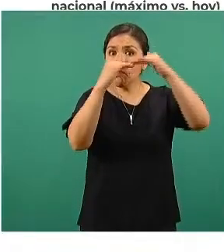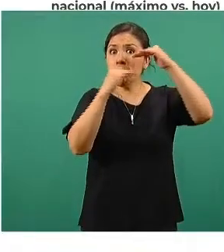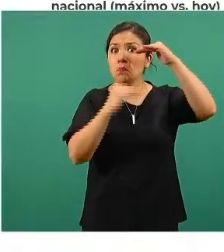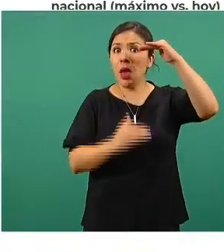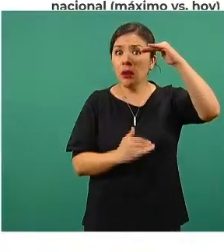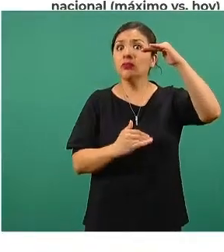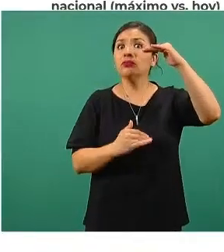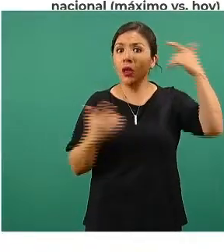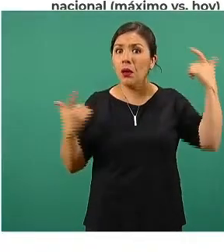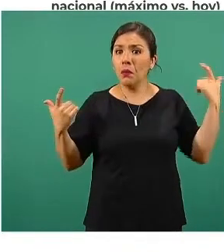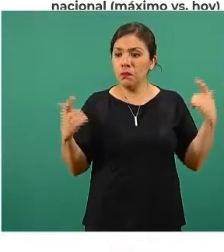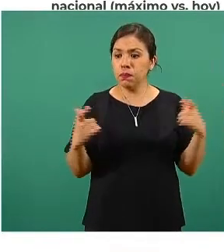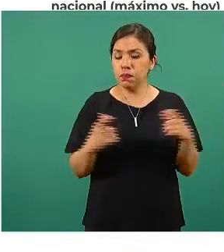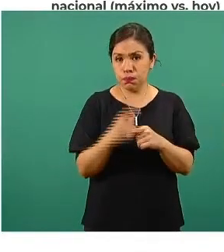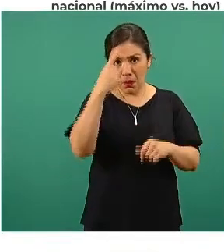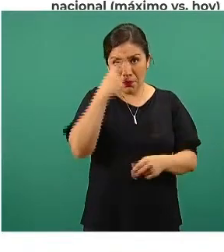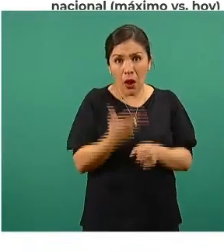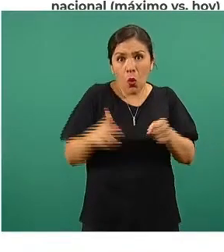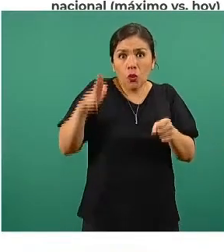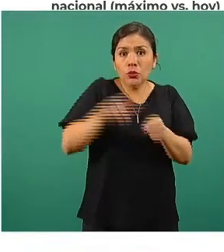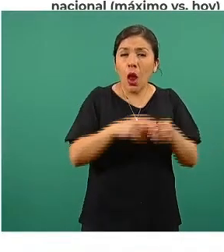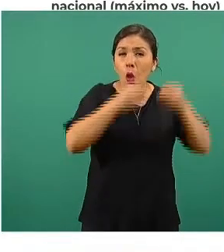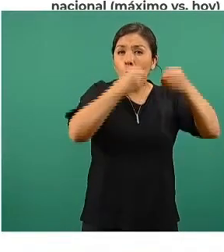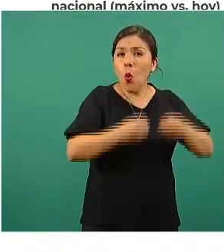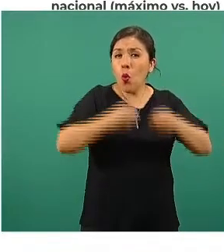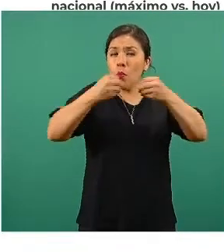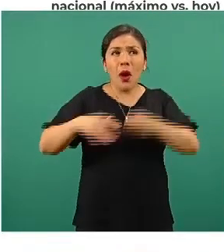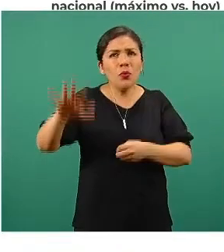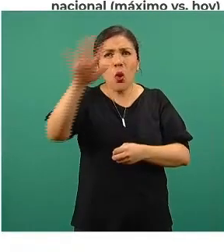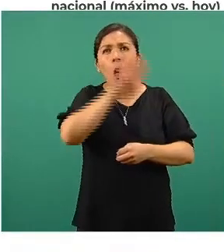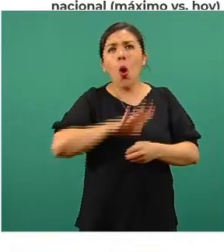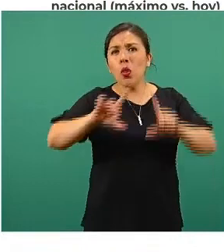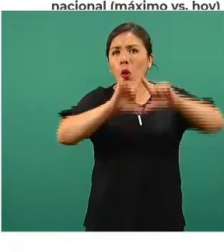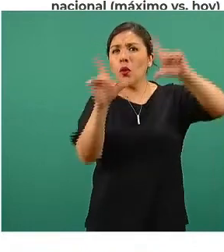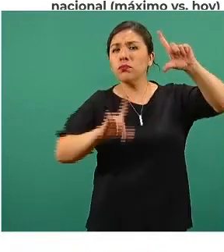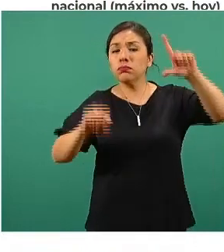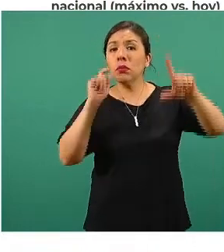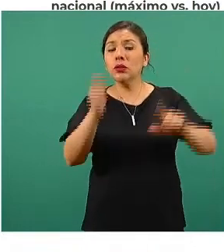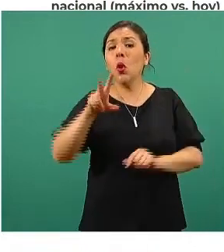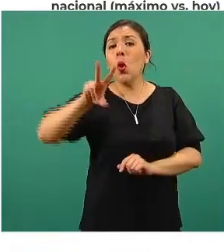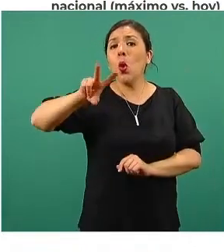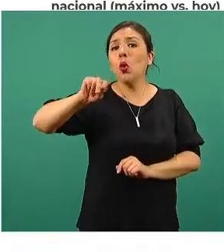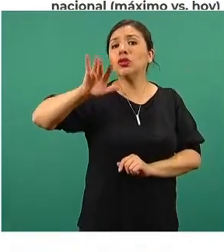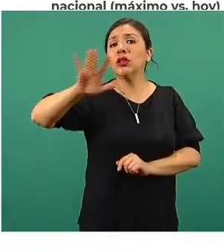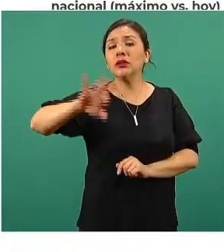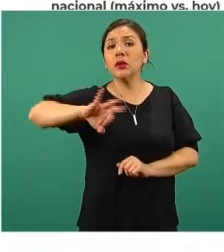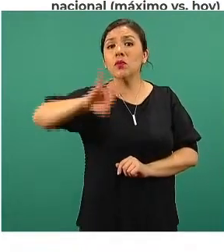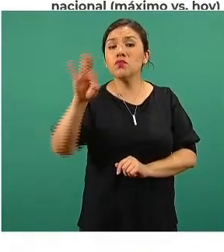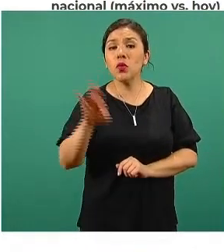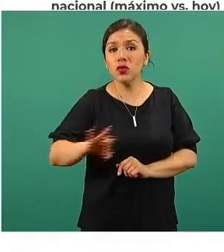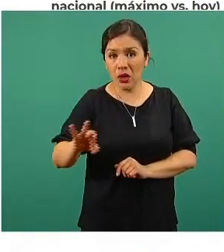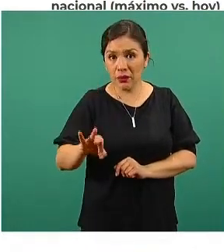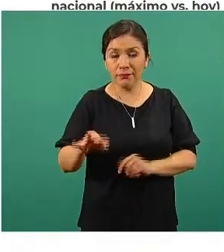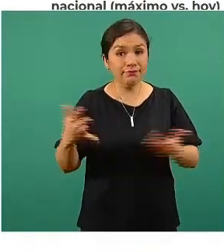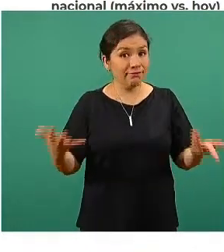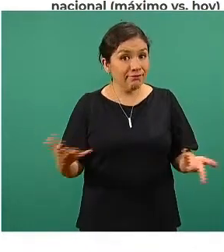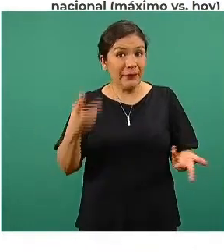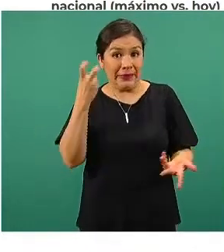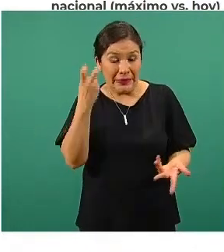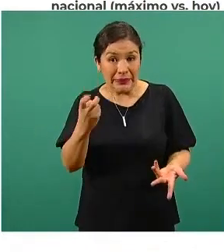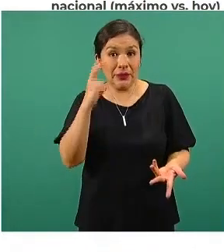una reducción de la ocupación hospitalaria a nivel nacional de un 85%.